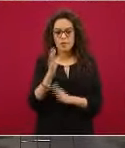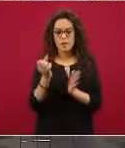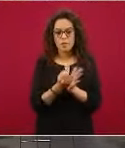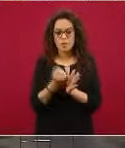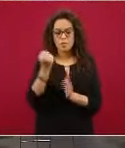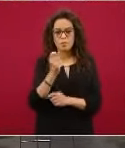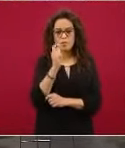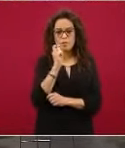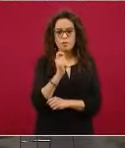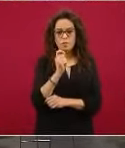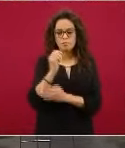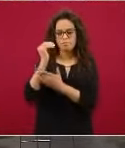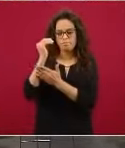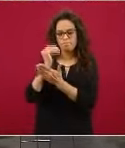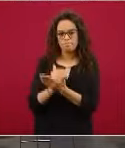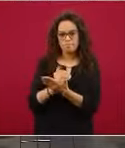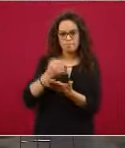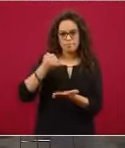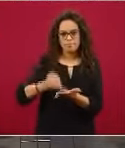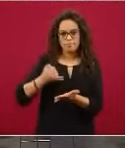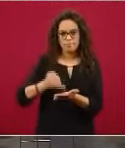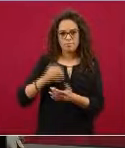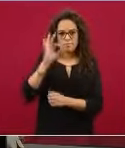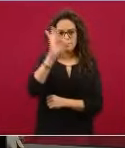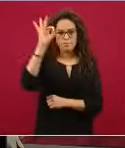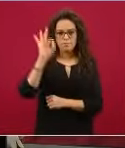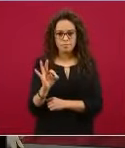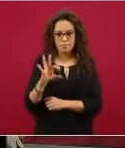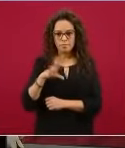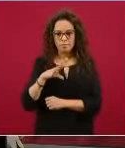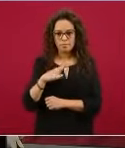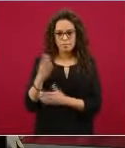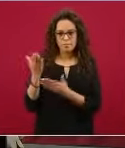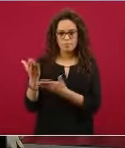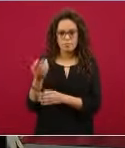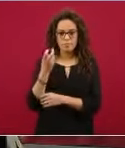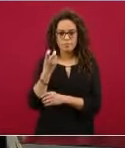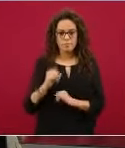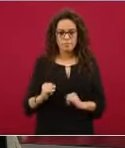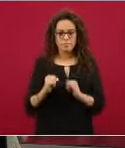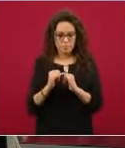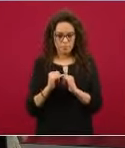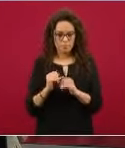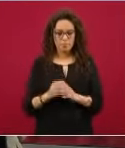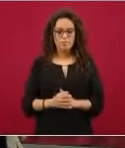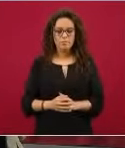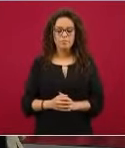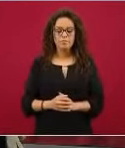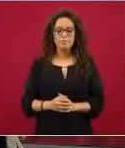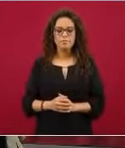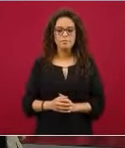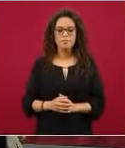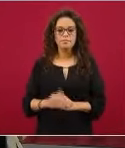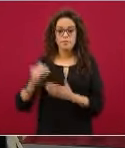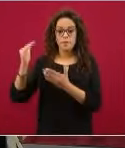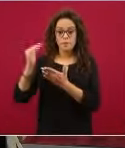una reducción en las tasas de interés que tiene el instituto. La reducción es